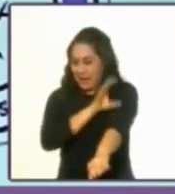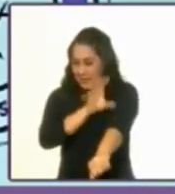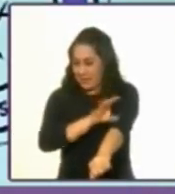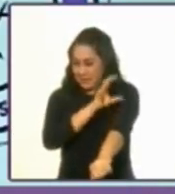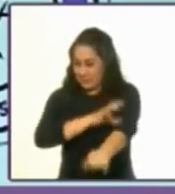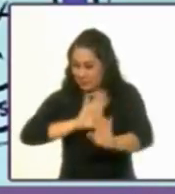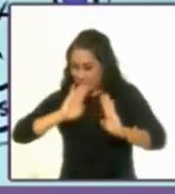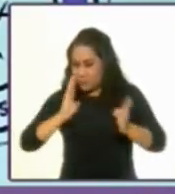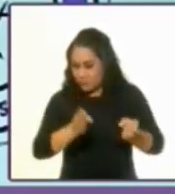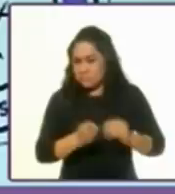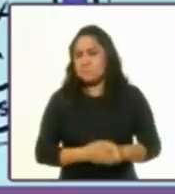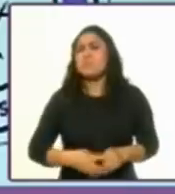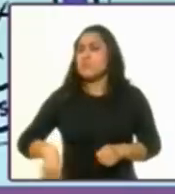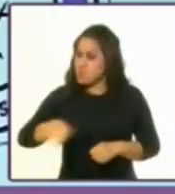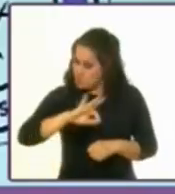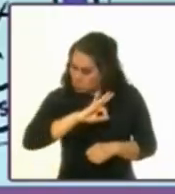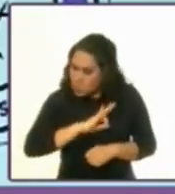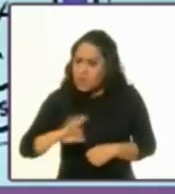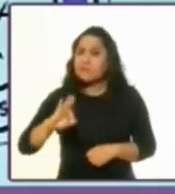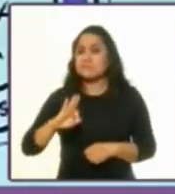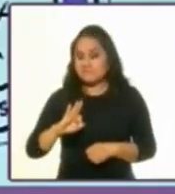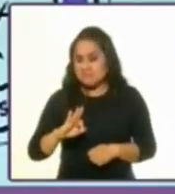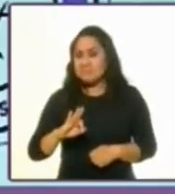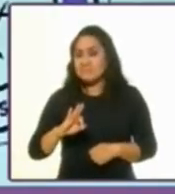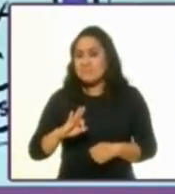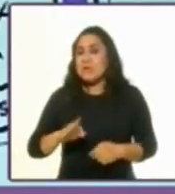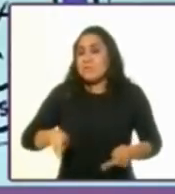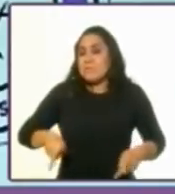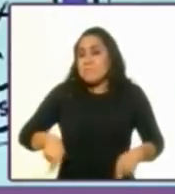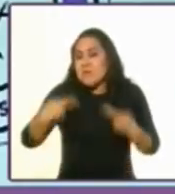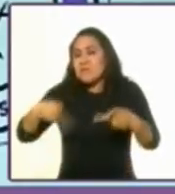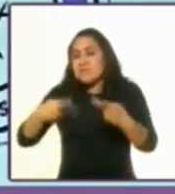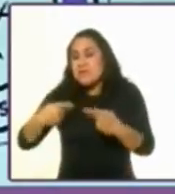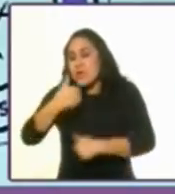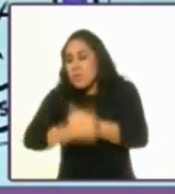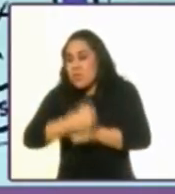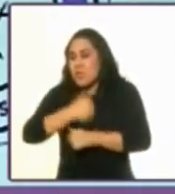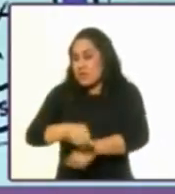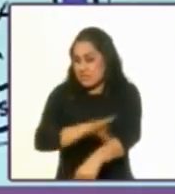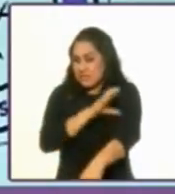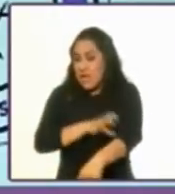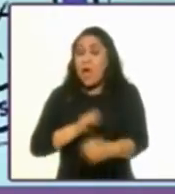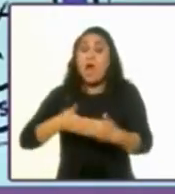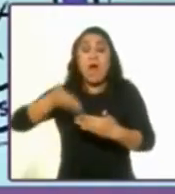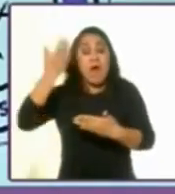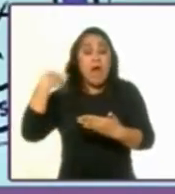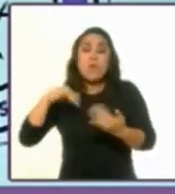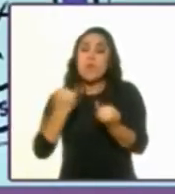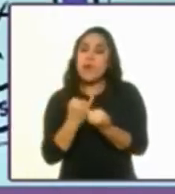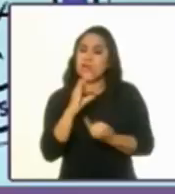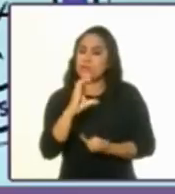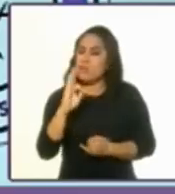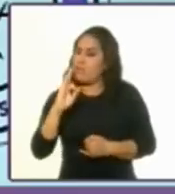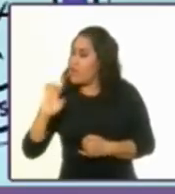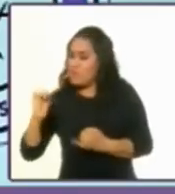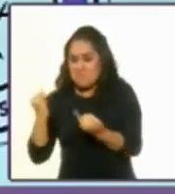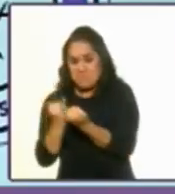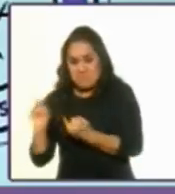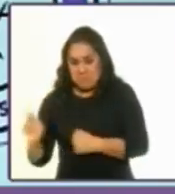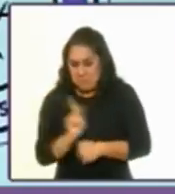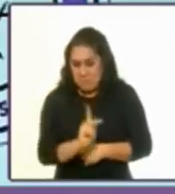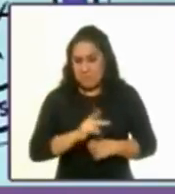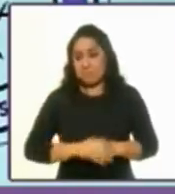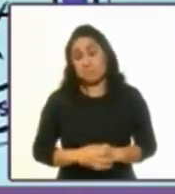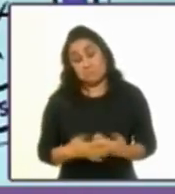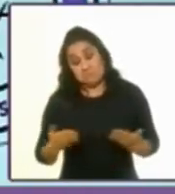es posible llevar a cabo subastas de energía así lo hizo la comisión federal de electricidad y se